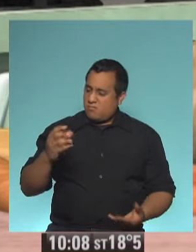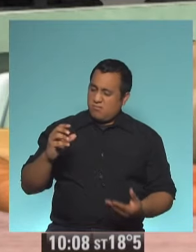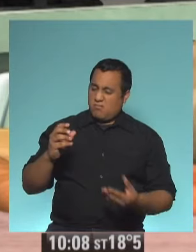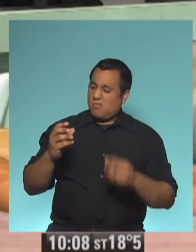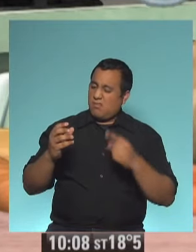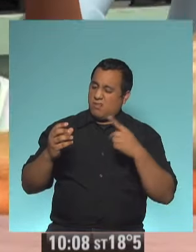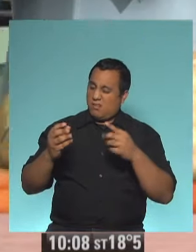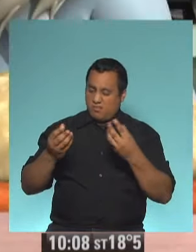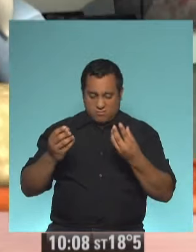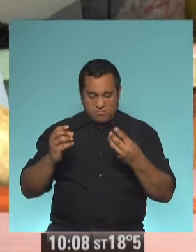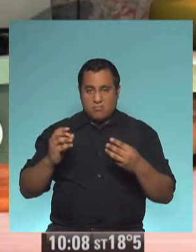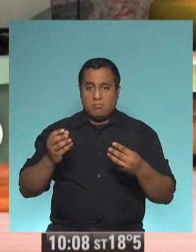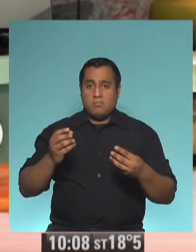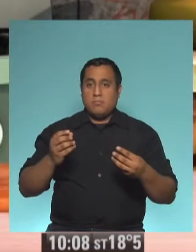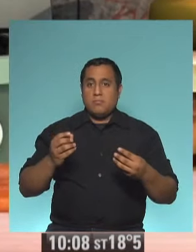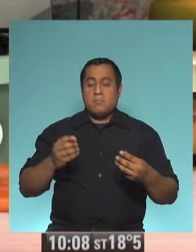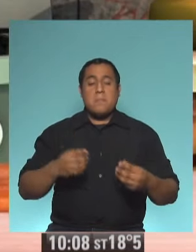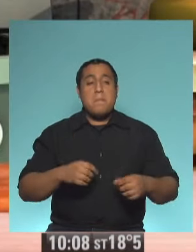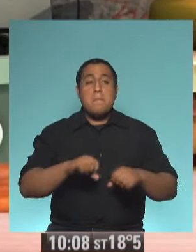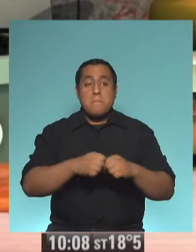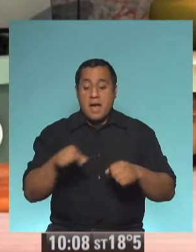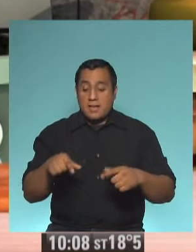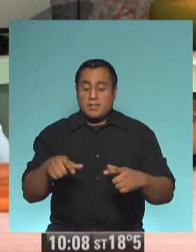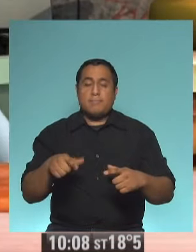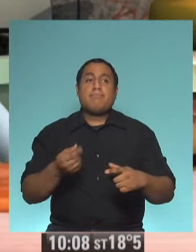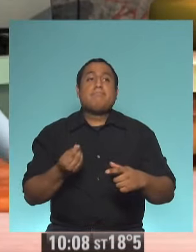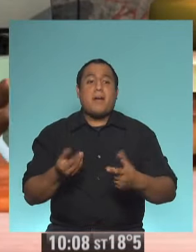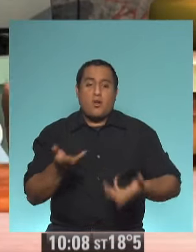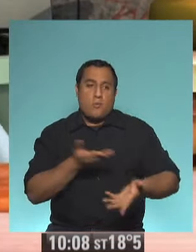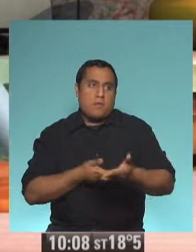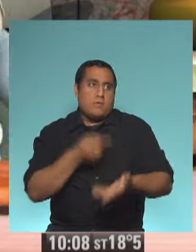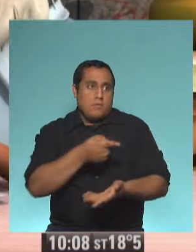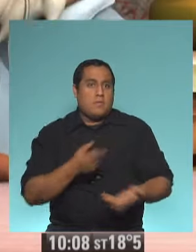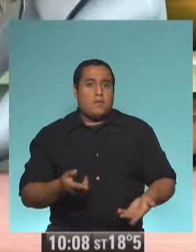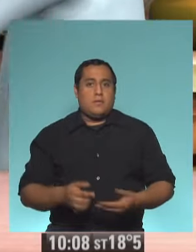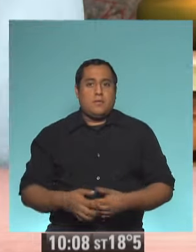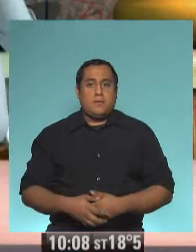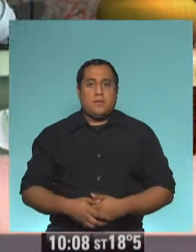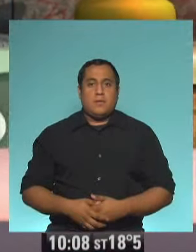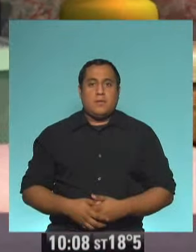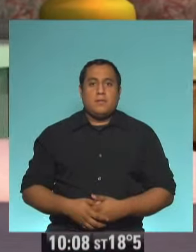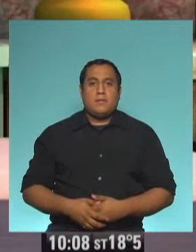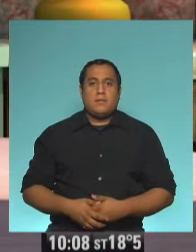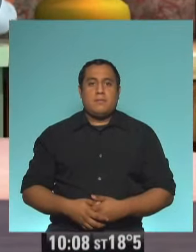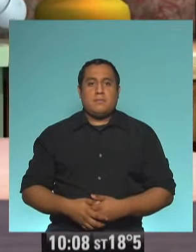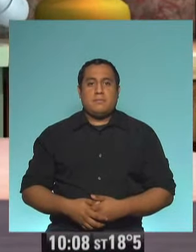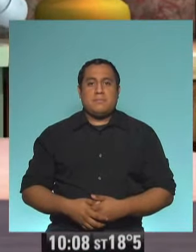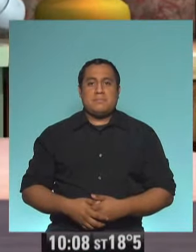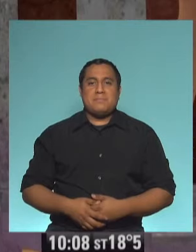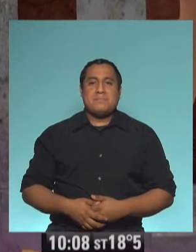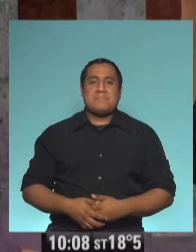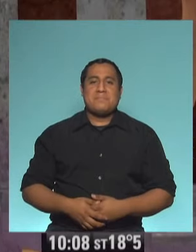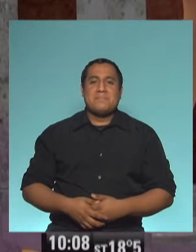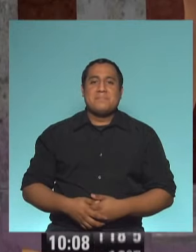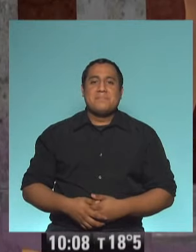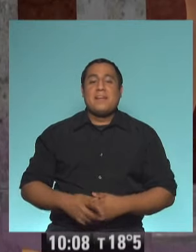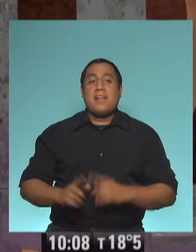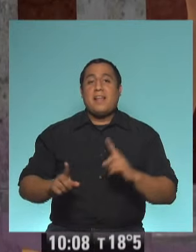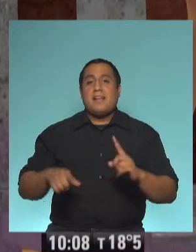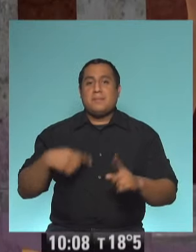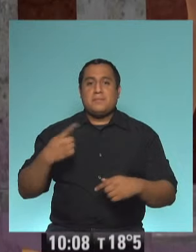rara. Hicimos el pan especialmente para compartirlo con vos, Marga. En un ratito lo probamos. La